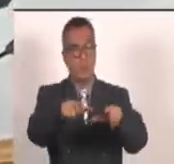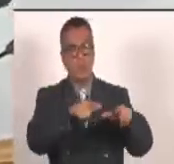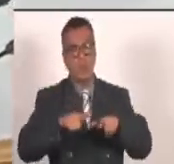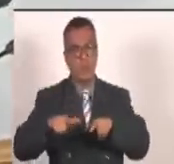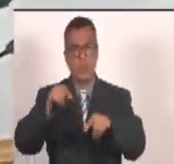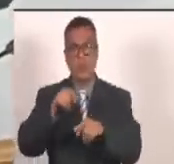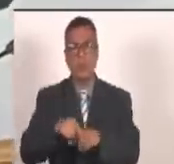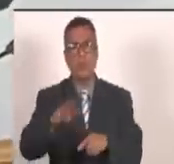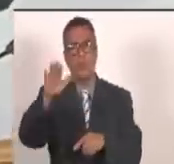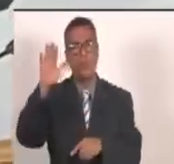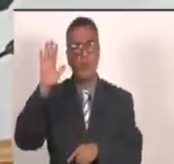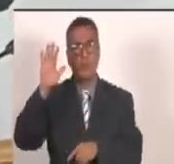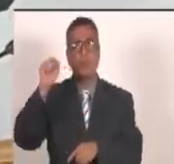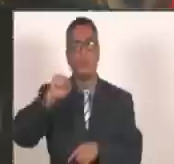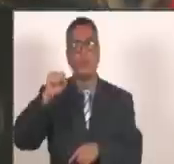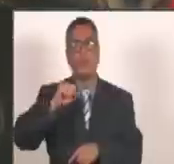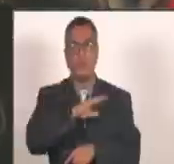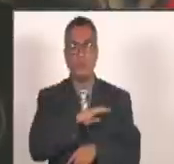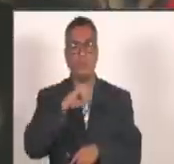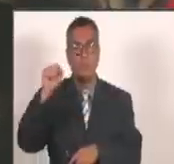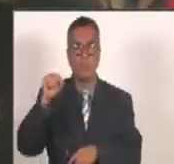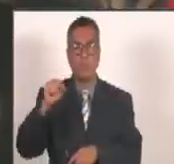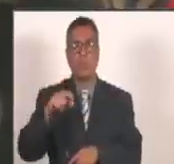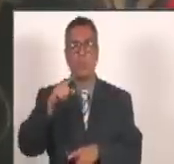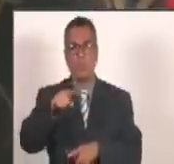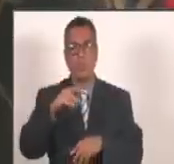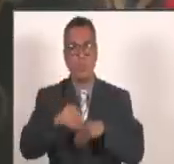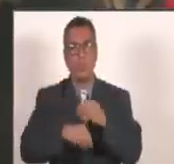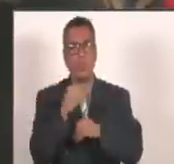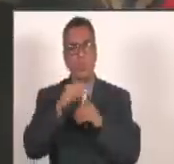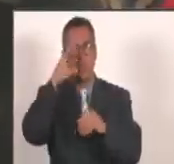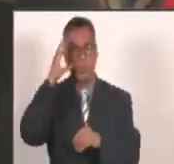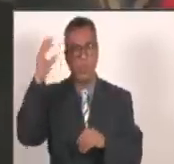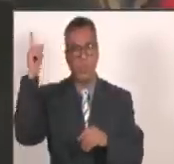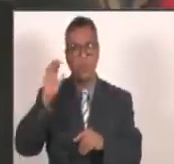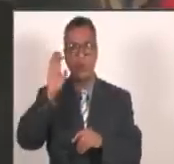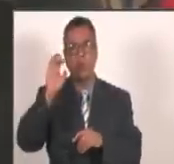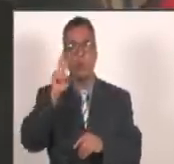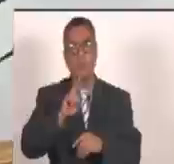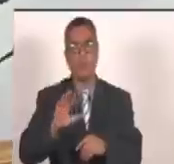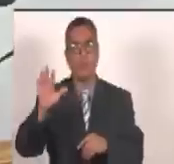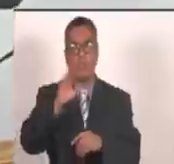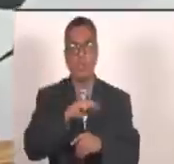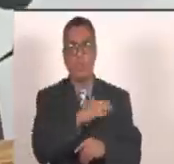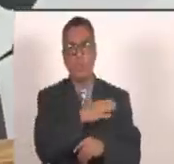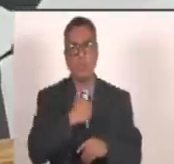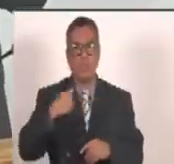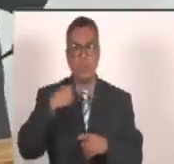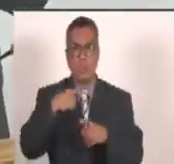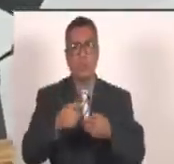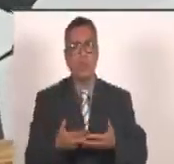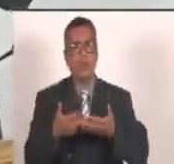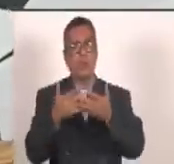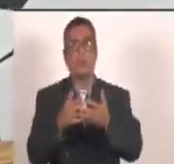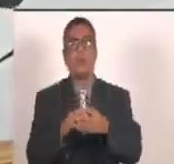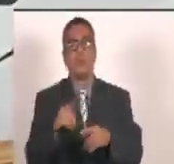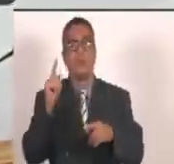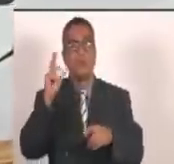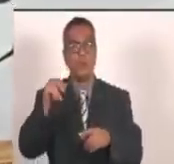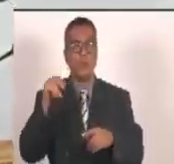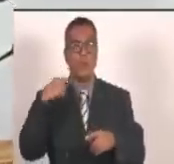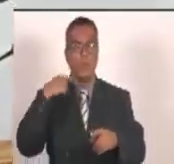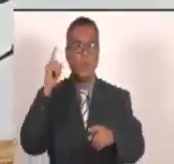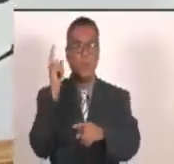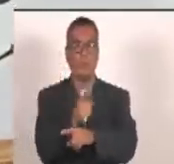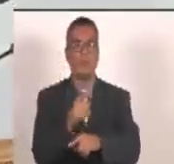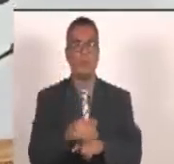soberanía territorial. ¿Lo jura? Sí, lo juro. Si así lo hiciere, que Dios y la patria, querido José Omar, os lo premie. En caso